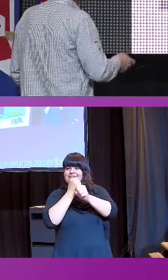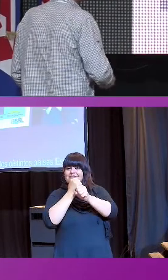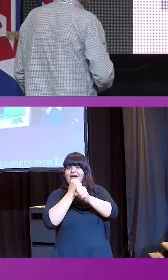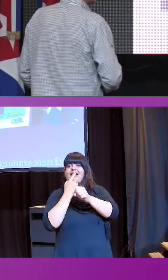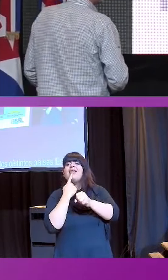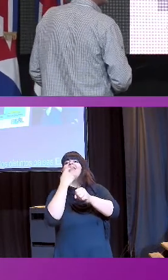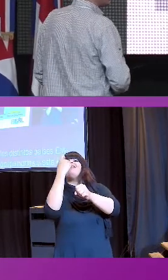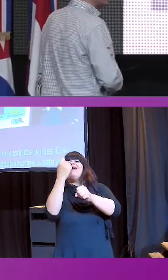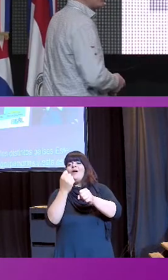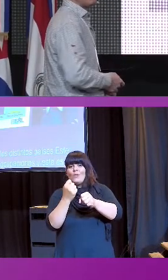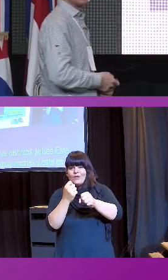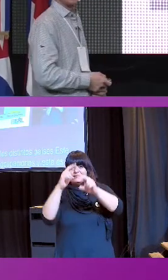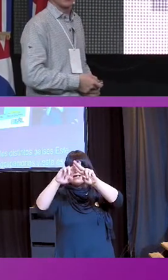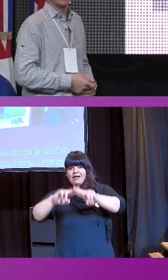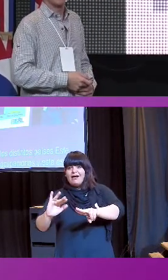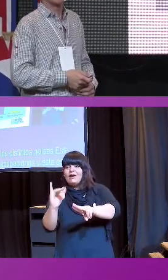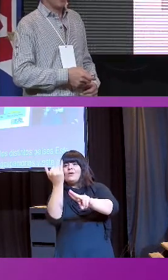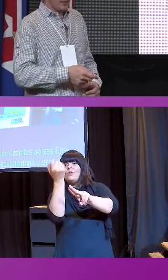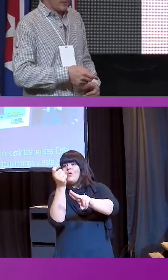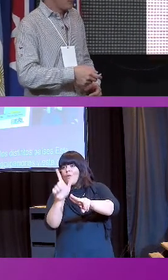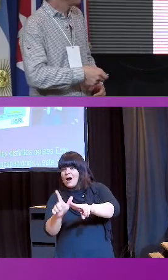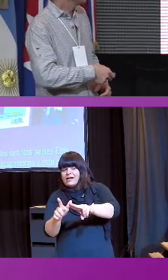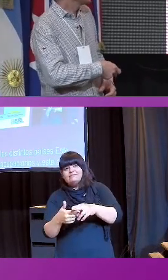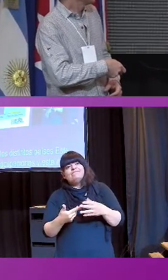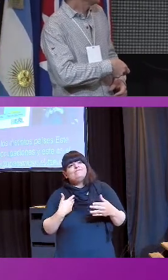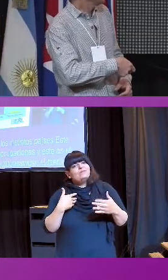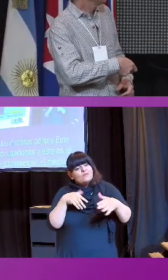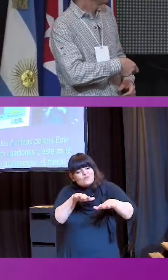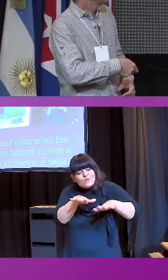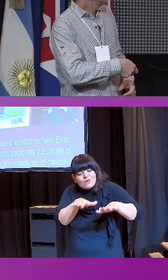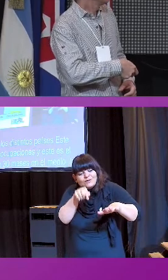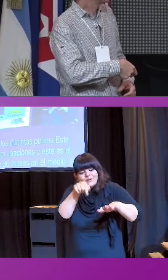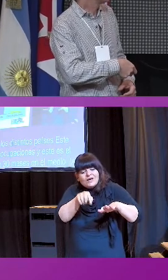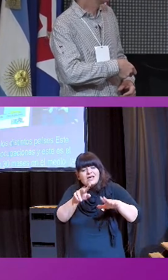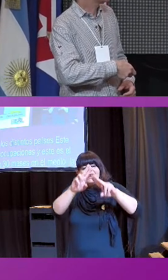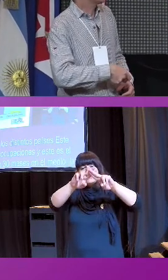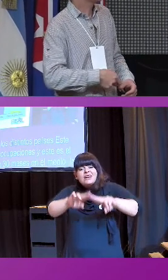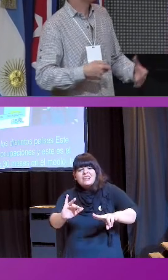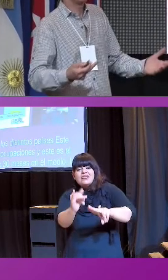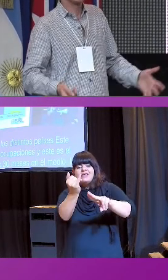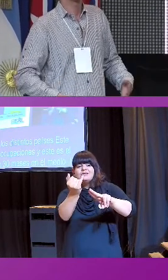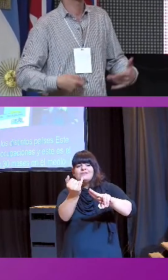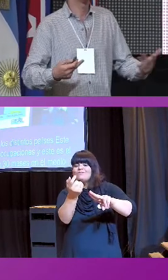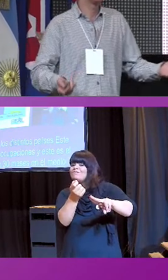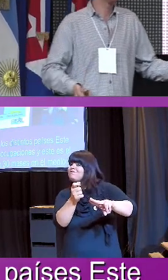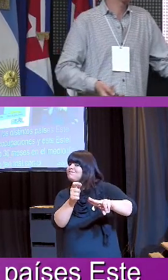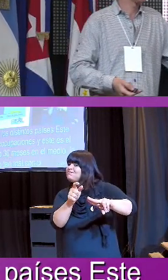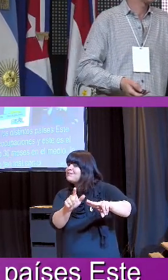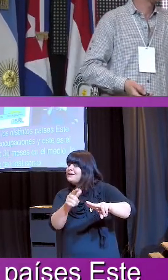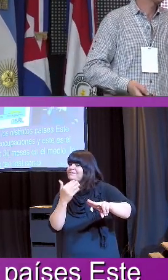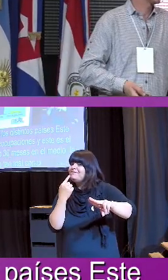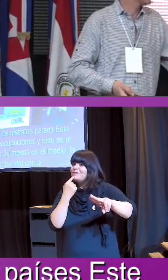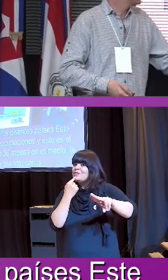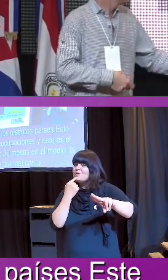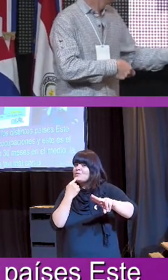La distancia para el diagnóstico no dio tan mal como esperábamos, pero fíjense que, también porque los que más respondieron es los que teníamos